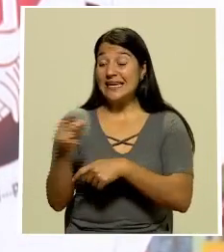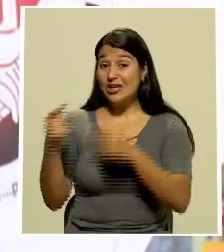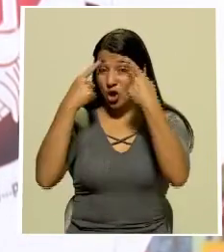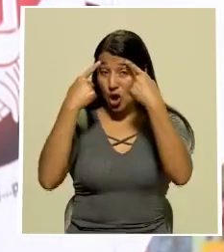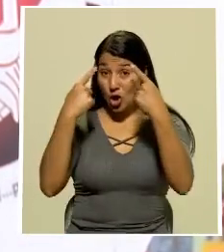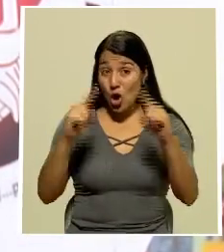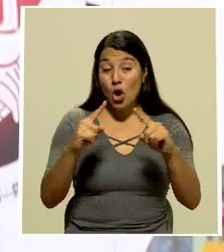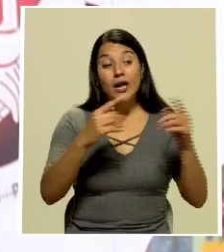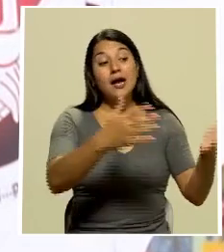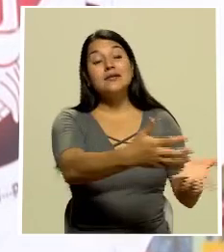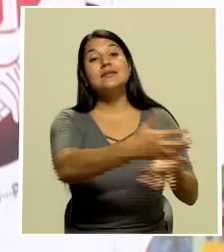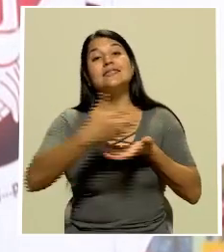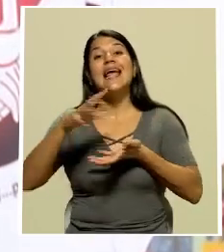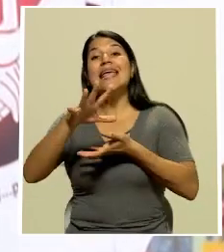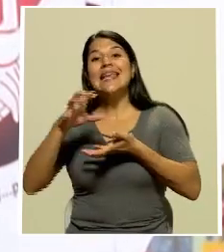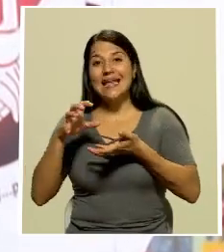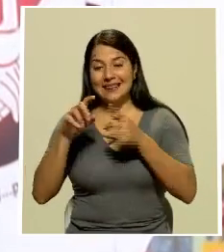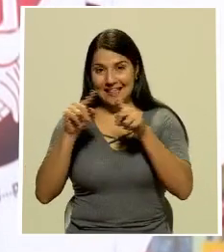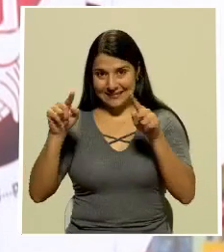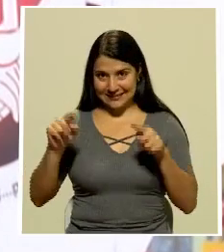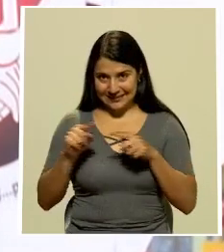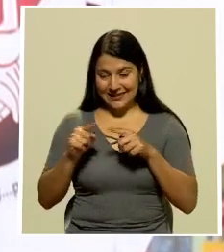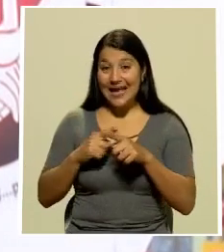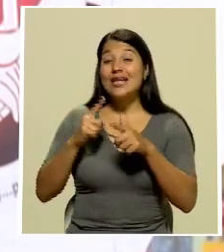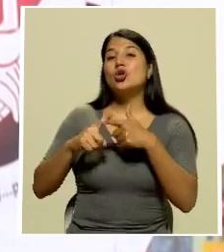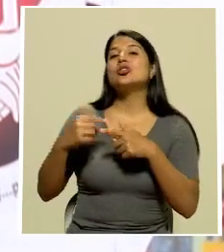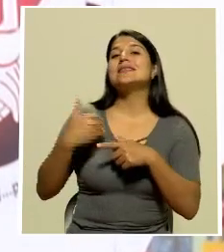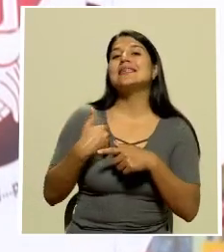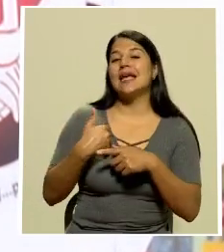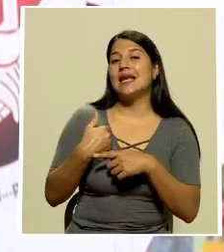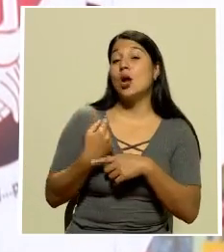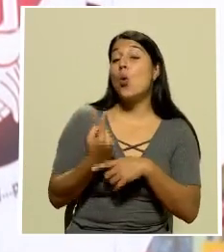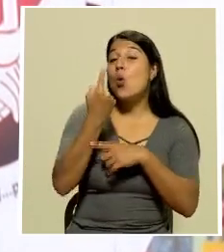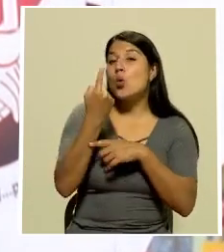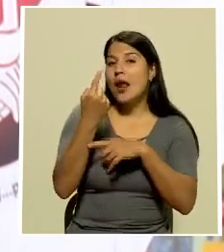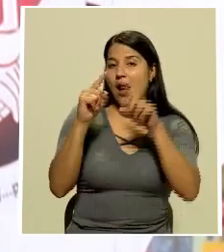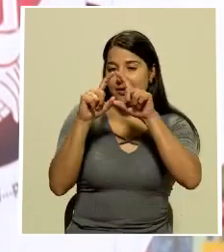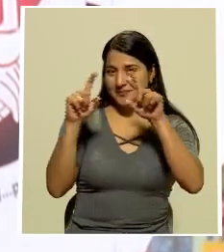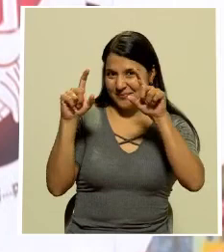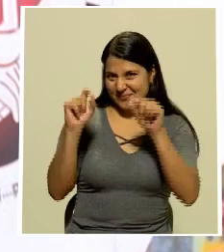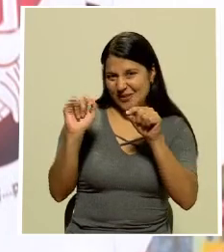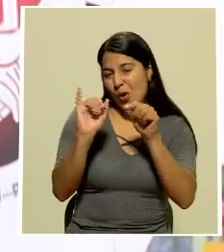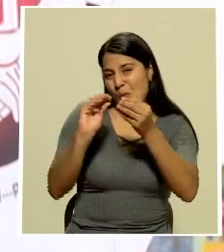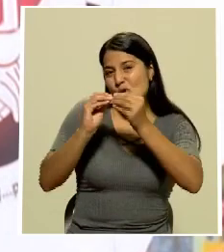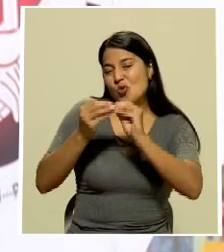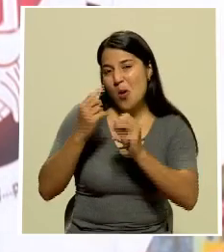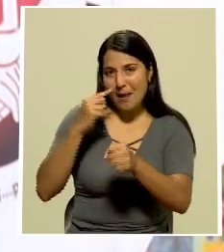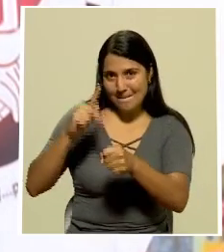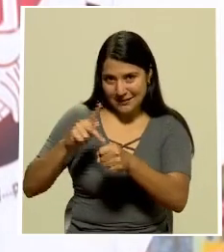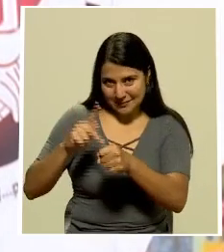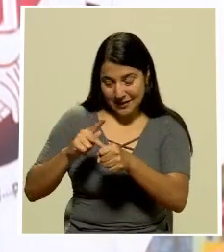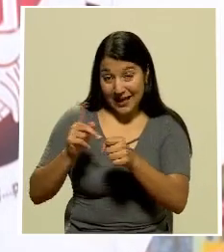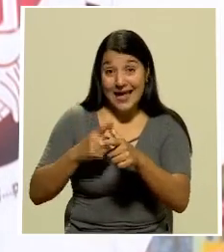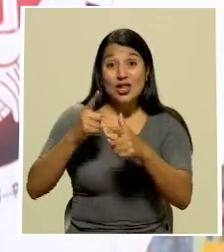ellos retiren van a ganar una acción, máximo 4 acciones por semana. Y entonces cada semana se va a